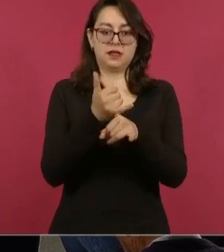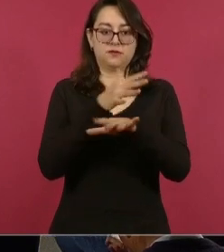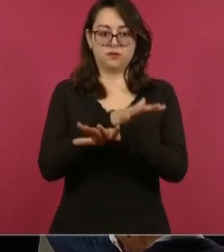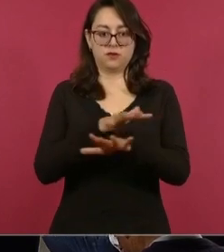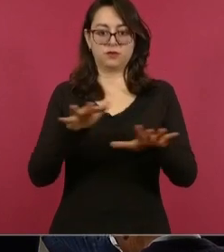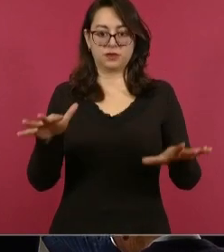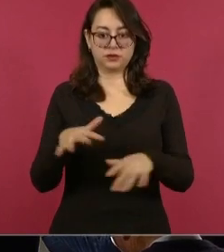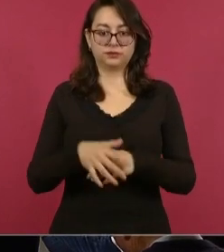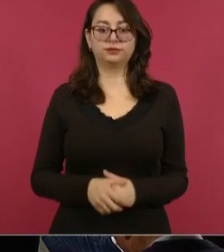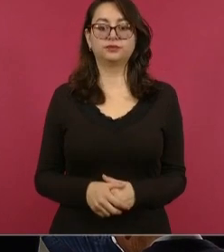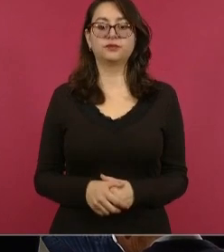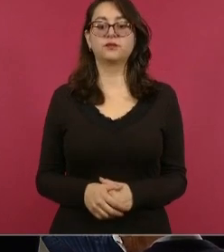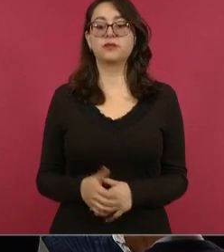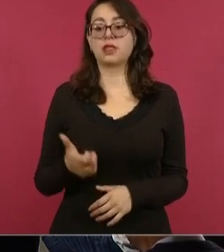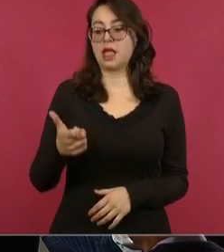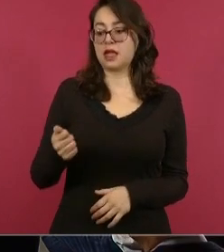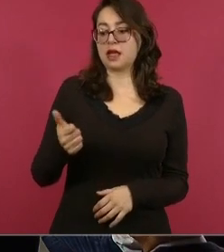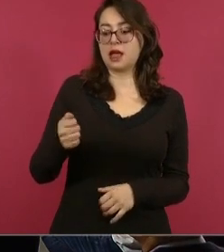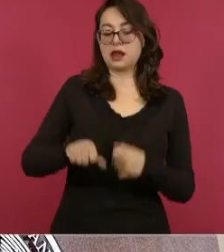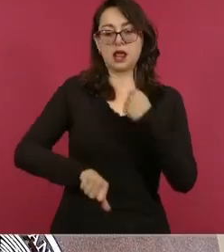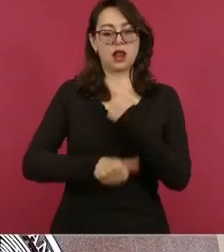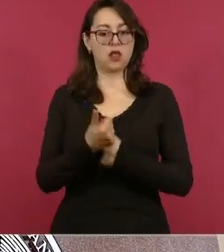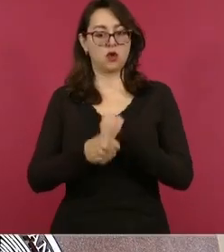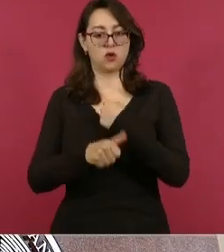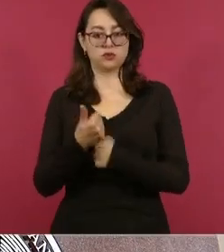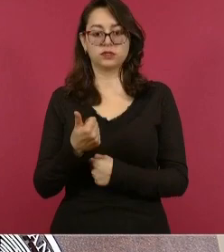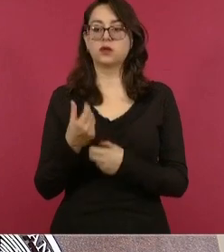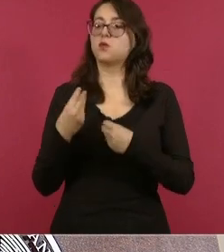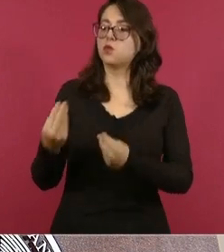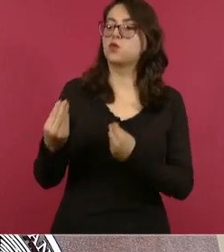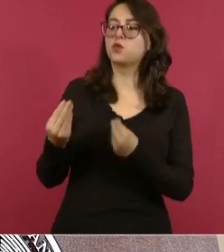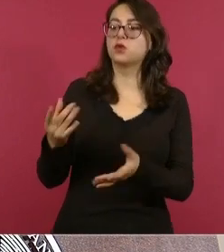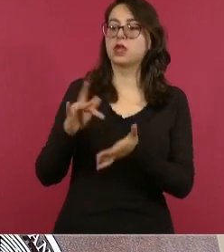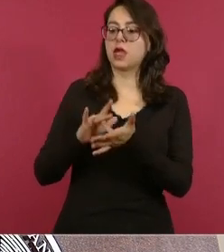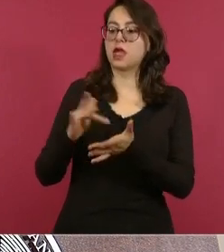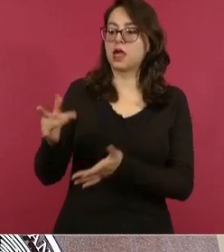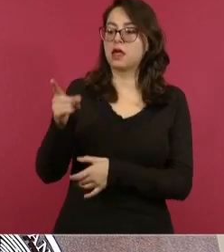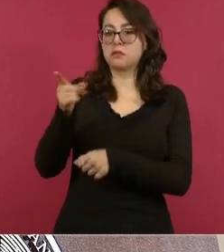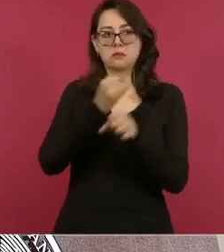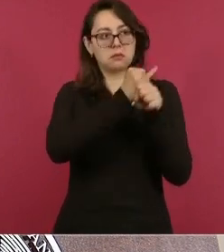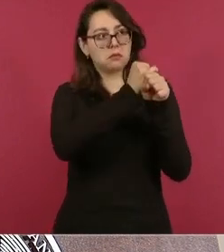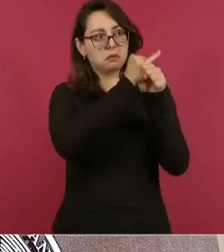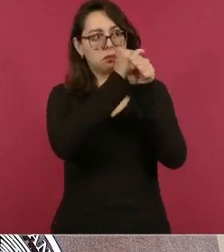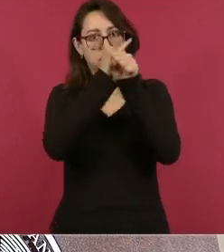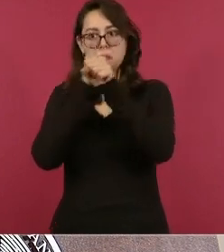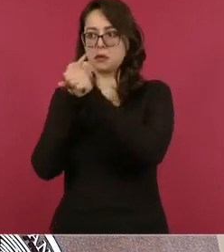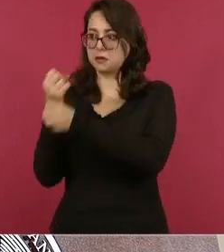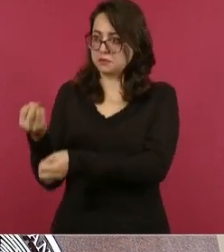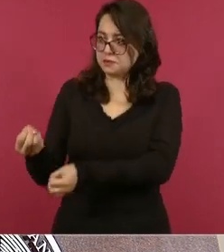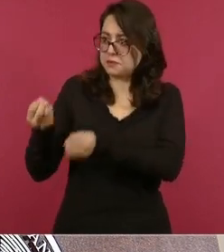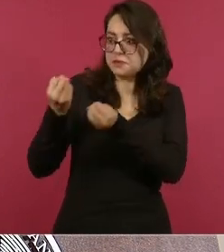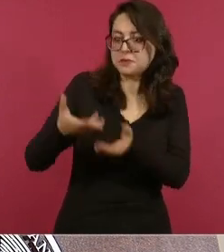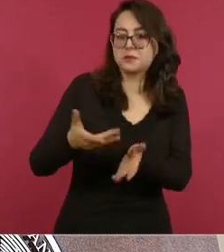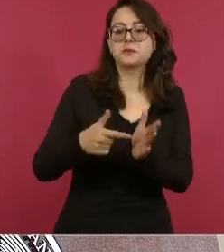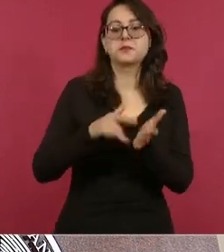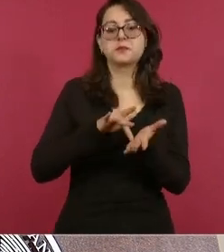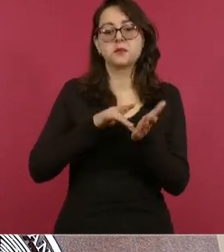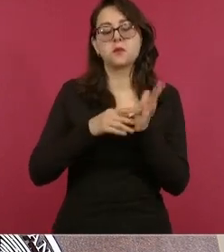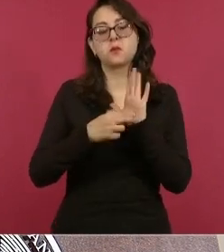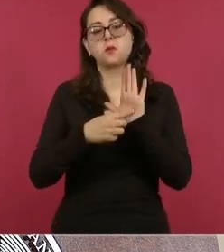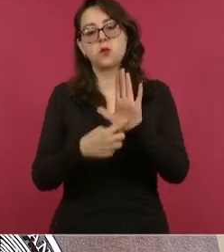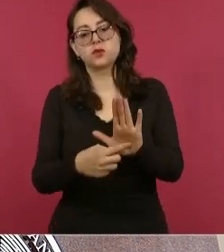recogió el Canal 11, al cual agradecemos la aportación para esta sección.